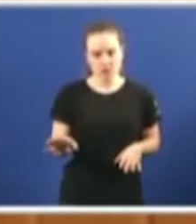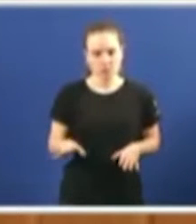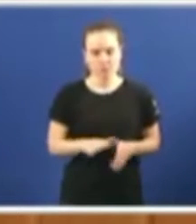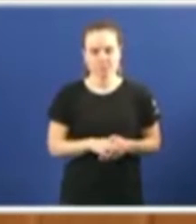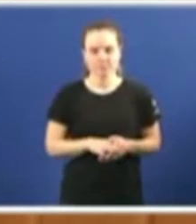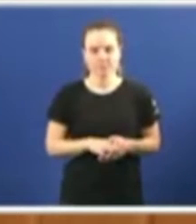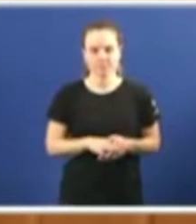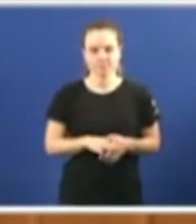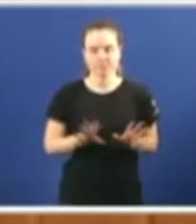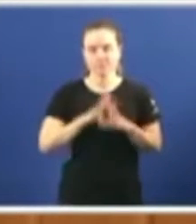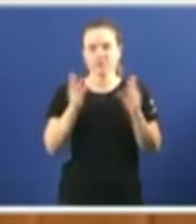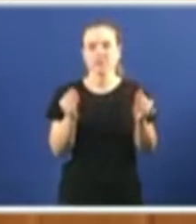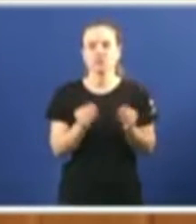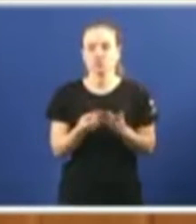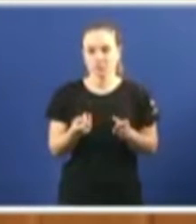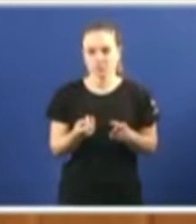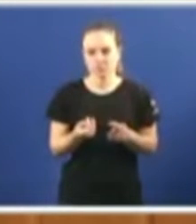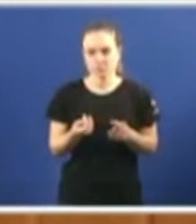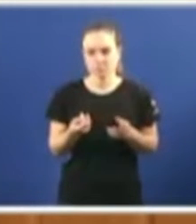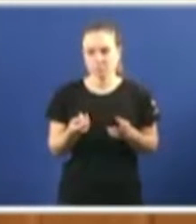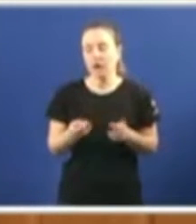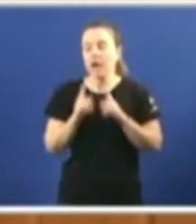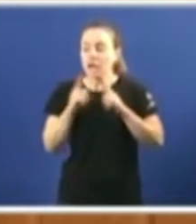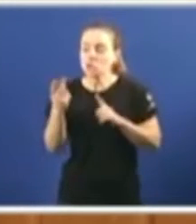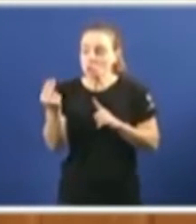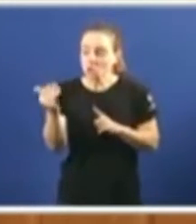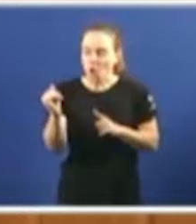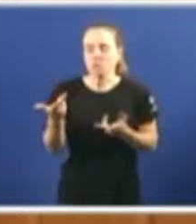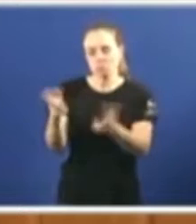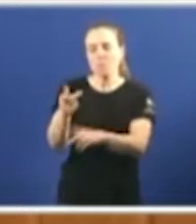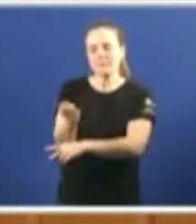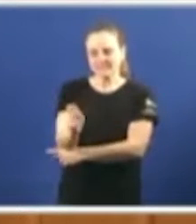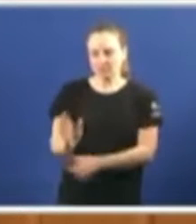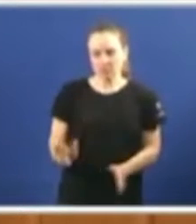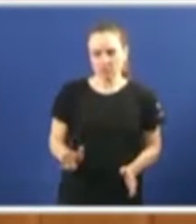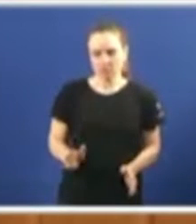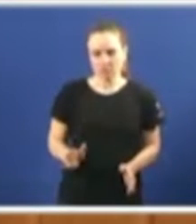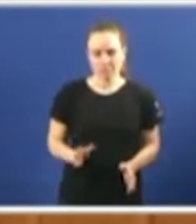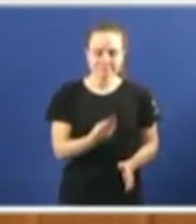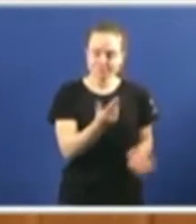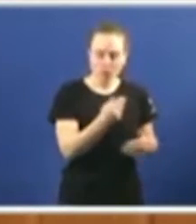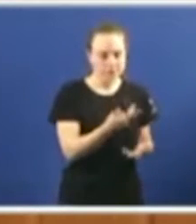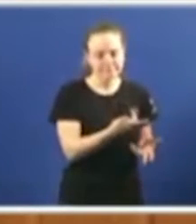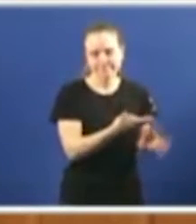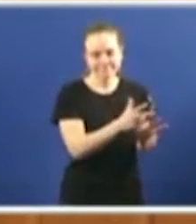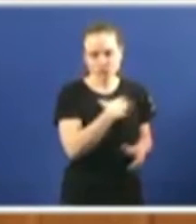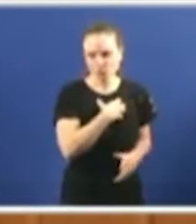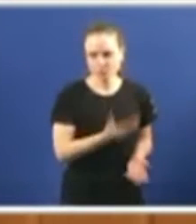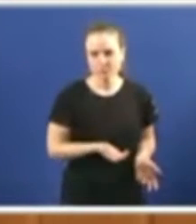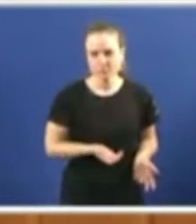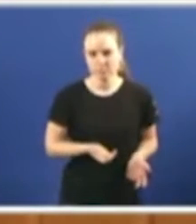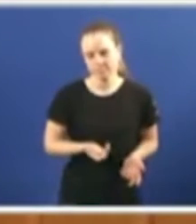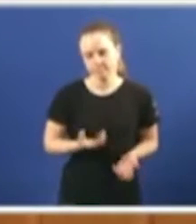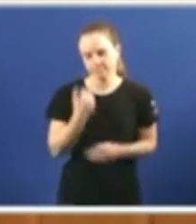estaríamos deixando pescar soamente a quen poida pagalo, o cal é totalmente inxusto e nós en ningún caso podemos apoialo,